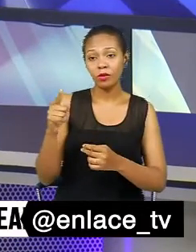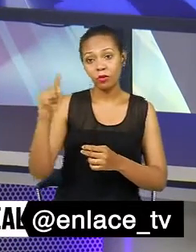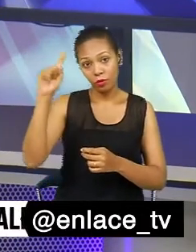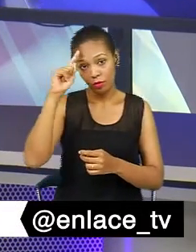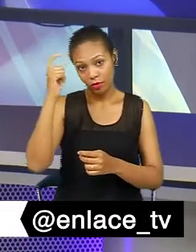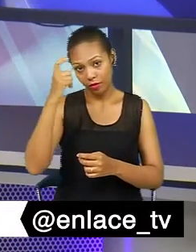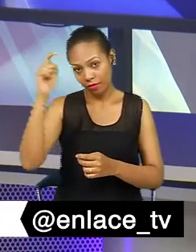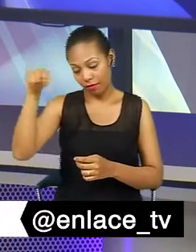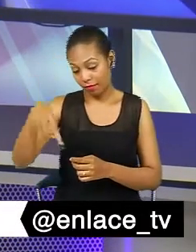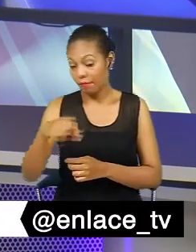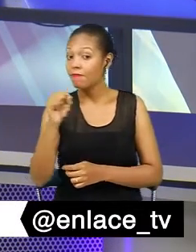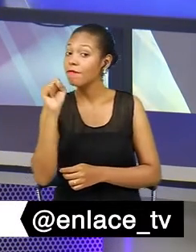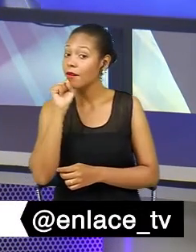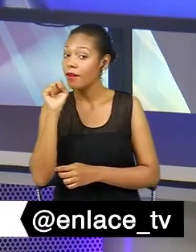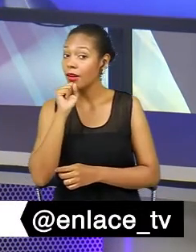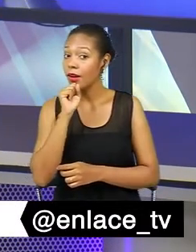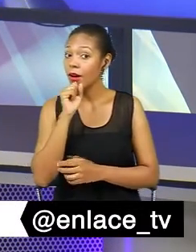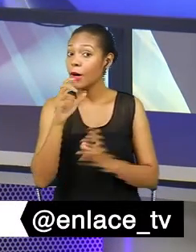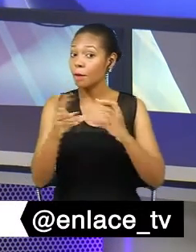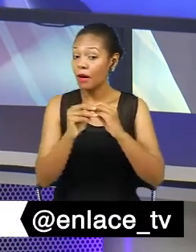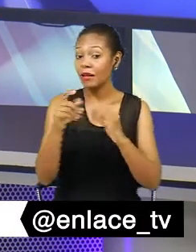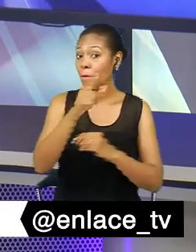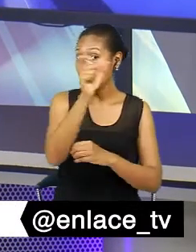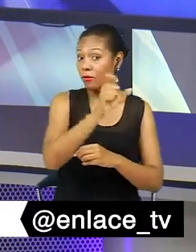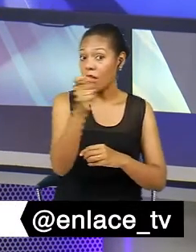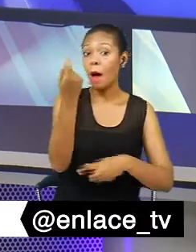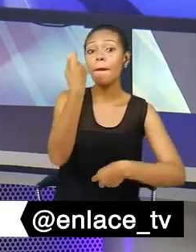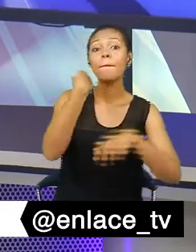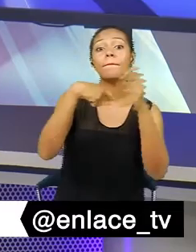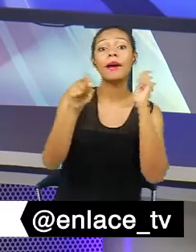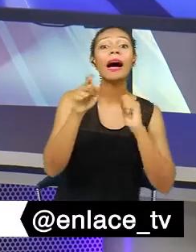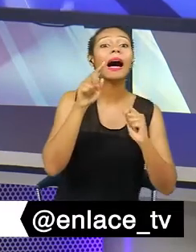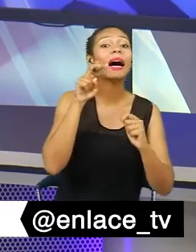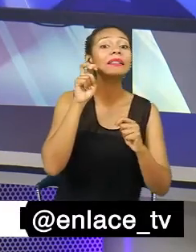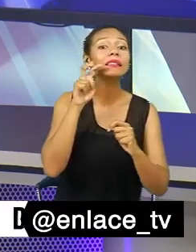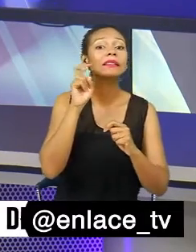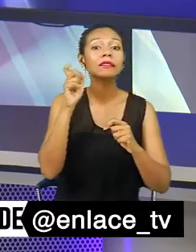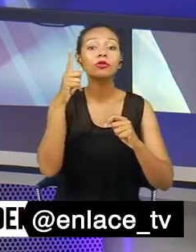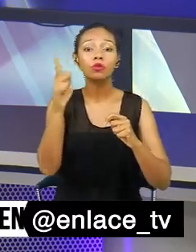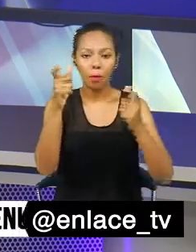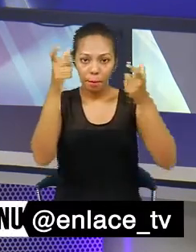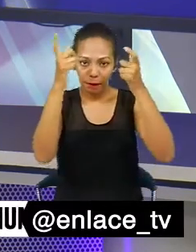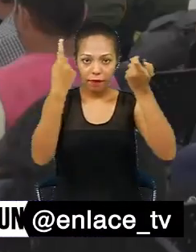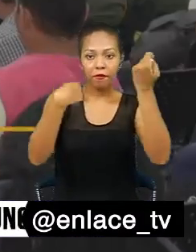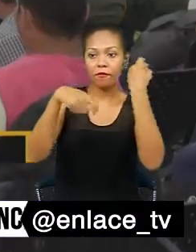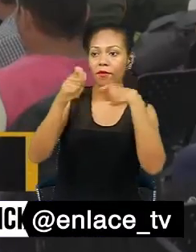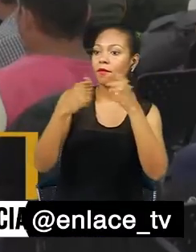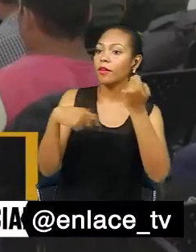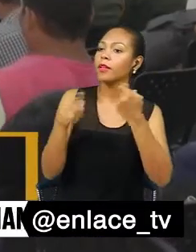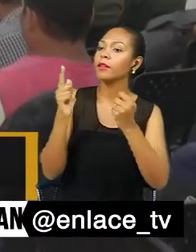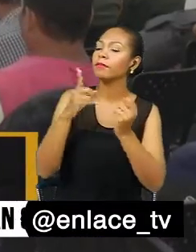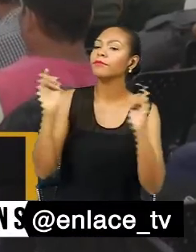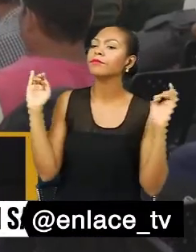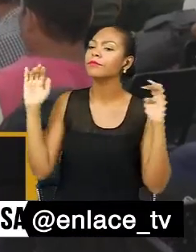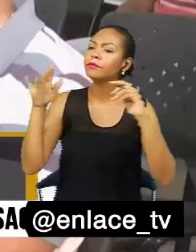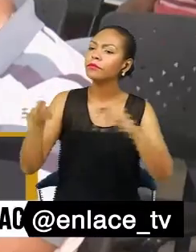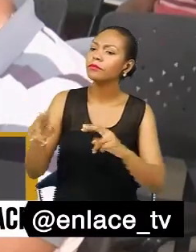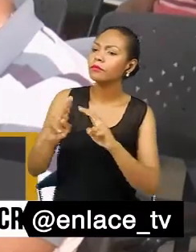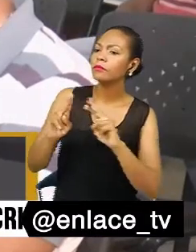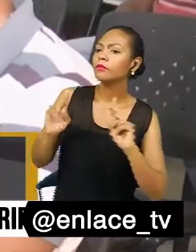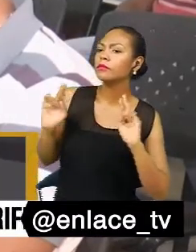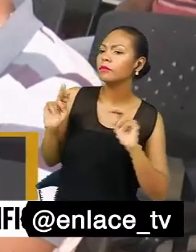para el transporte de este alimento en la ciudad a fin de evitar la proliferación de mataderos clandestinos. En reunión entre autoridades locales y